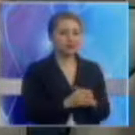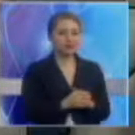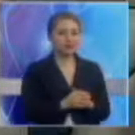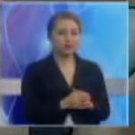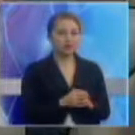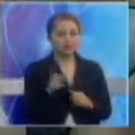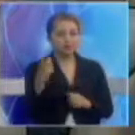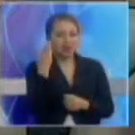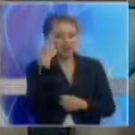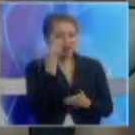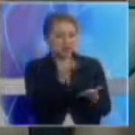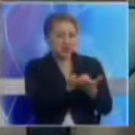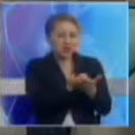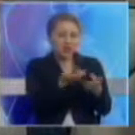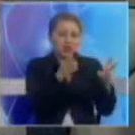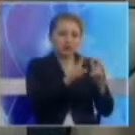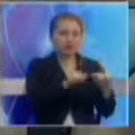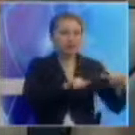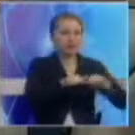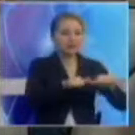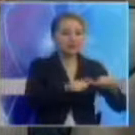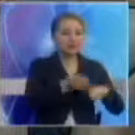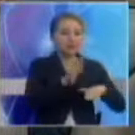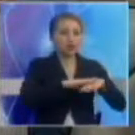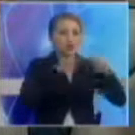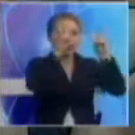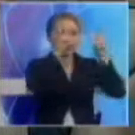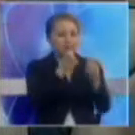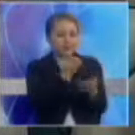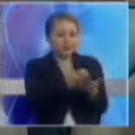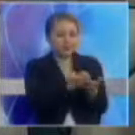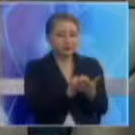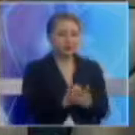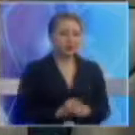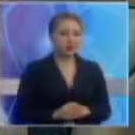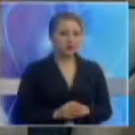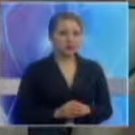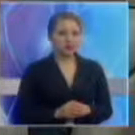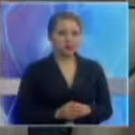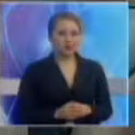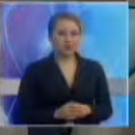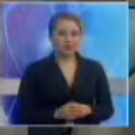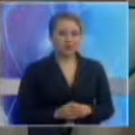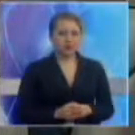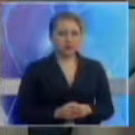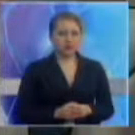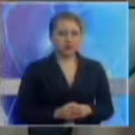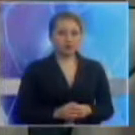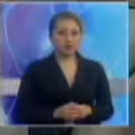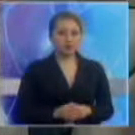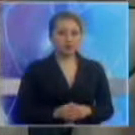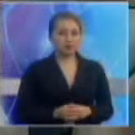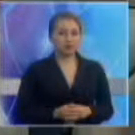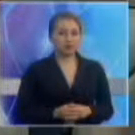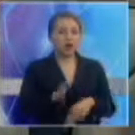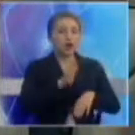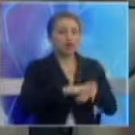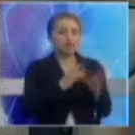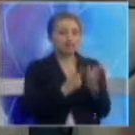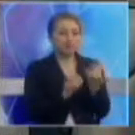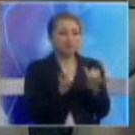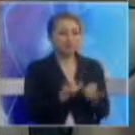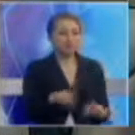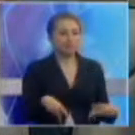economista y conocedor y también asesor en temas económicos. A propósito de la situación que estamos